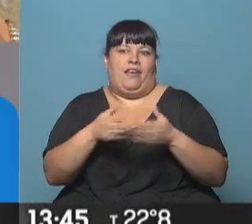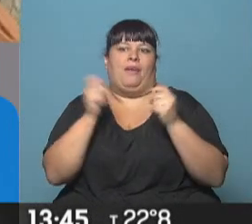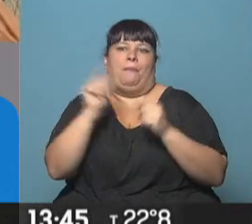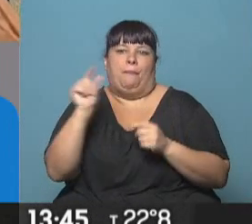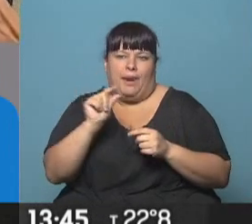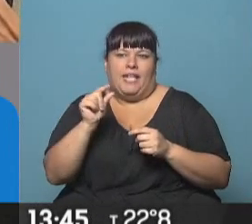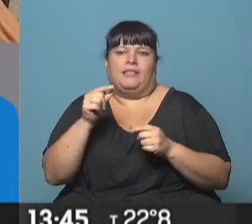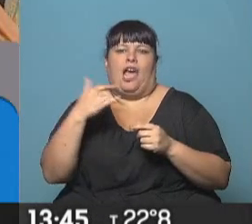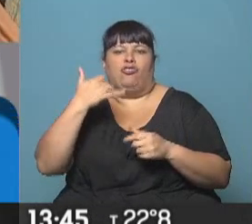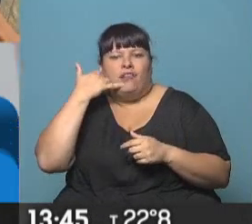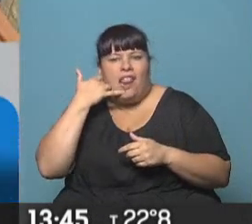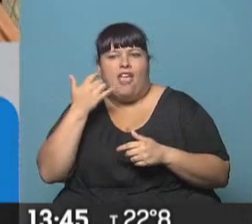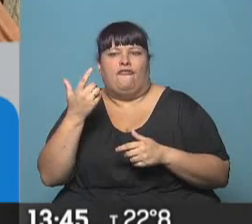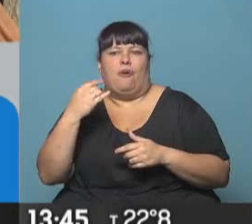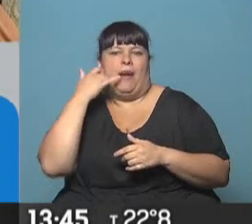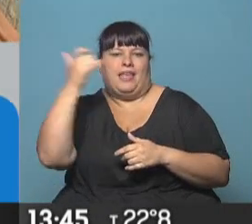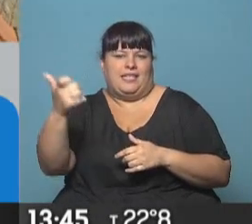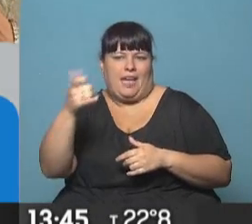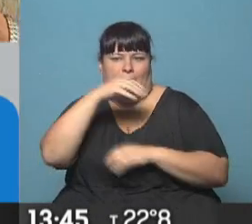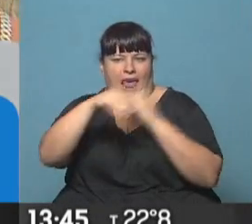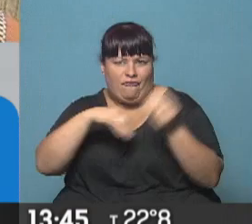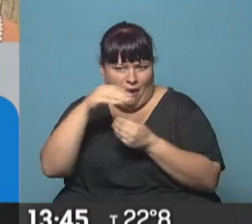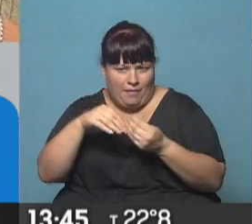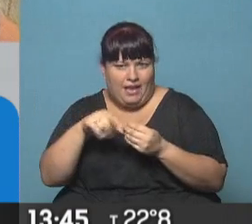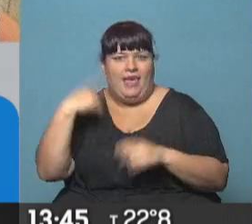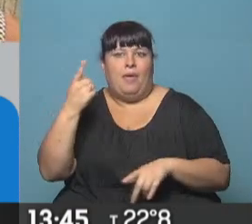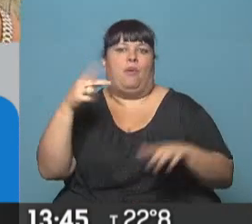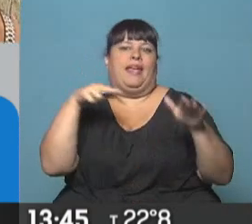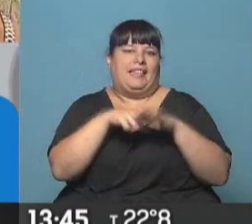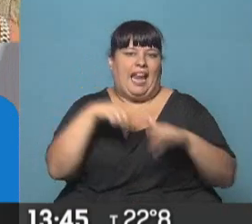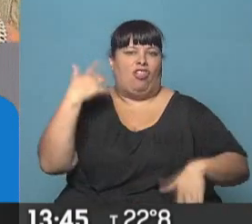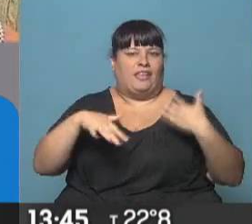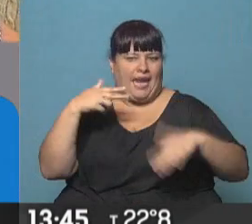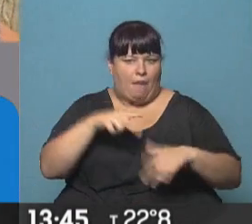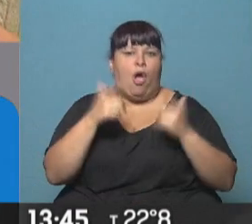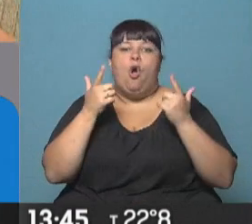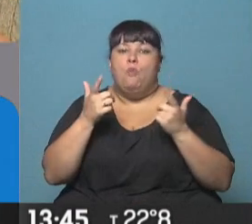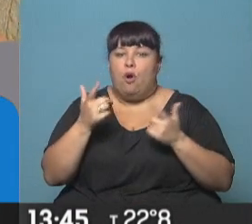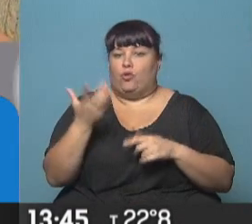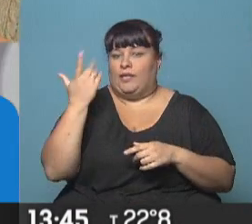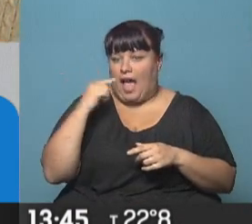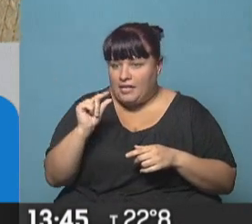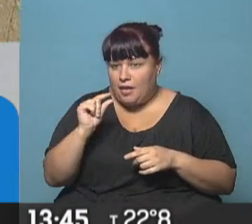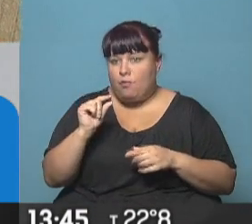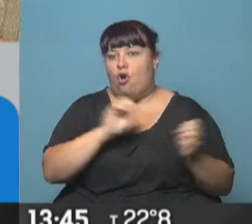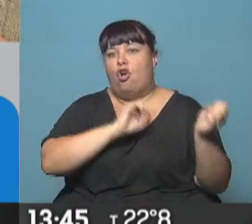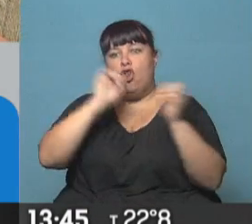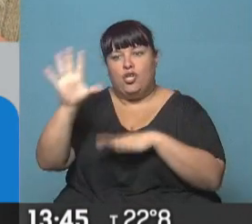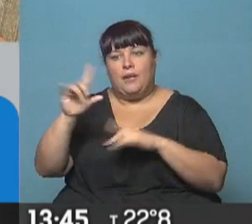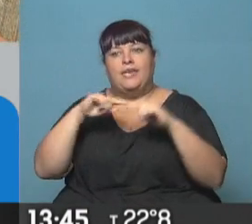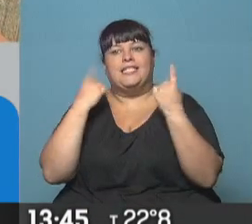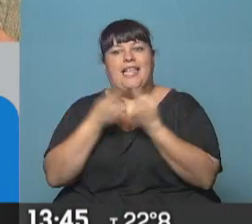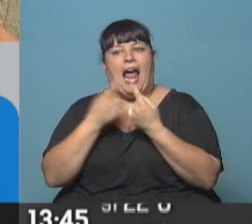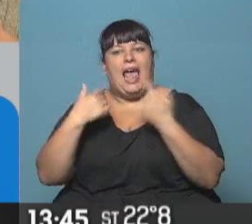Le prestaron, entre otras cosas, un teléfono para comunicarse con su familia antes de quedar internado en la terapia intensiva. Afortunadamente, en las últimas horas fue trasladado a una sala